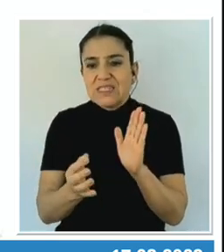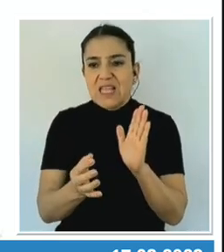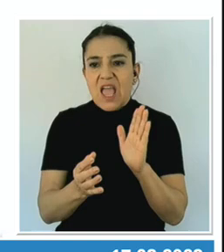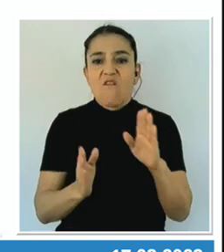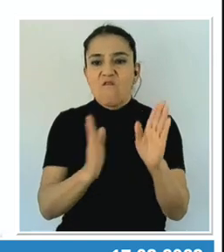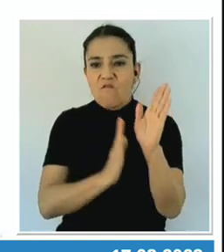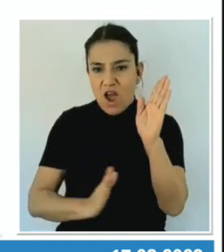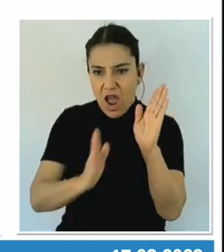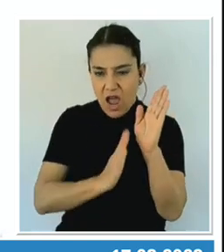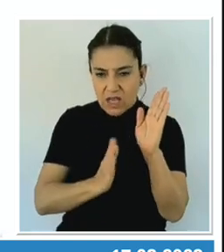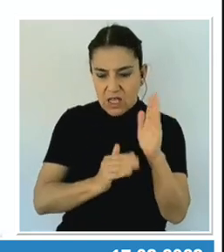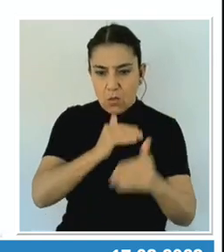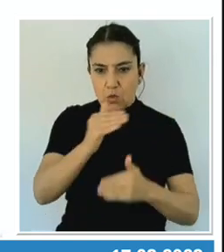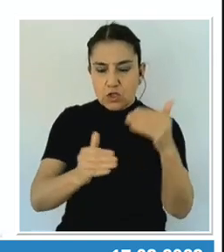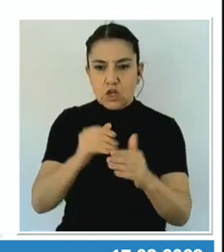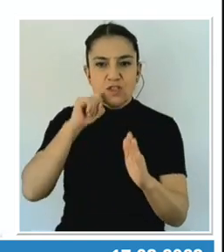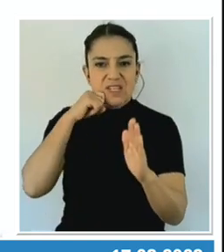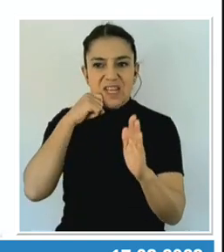Un toque en materia.